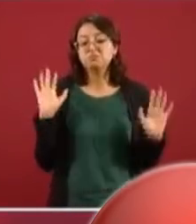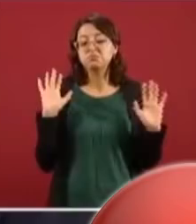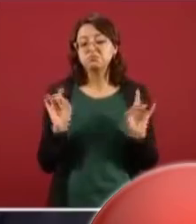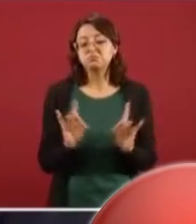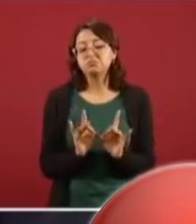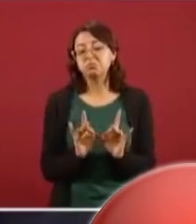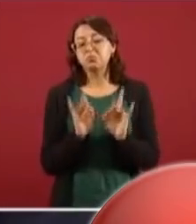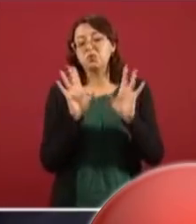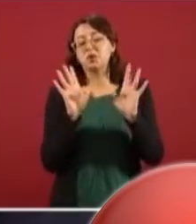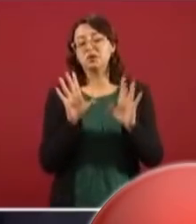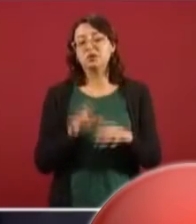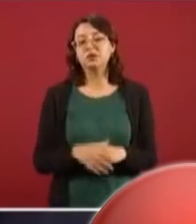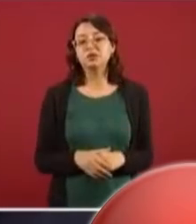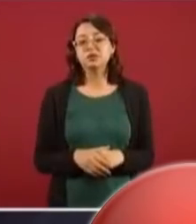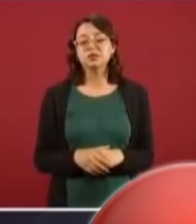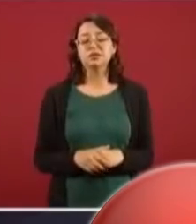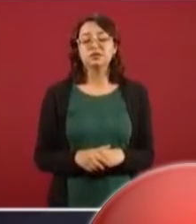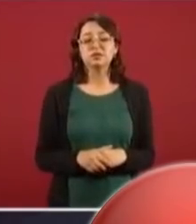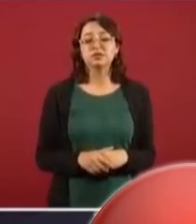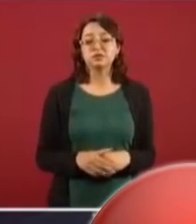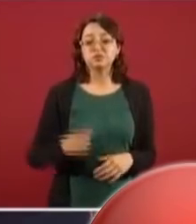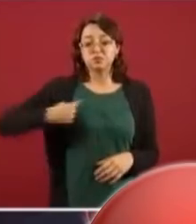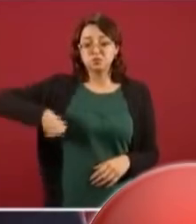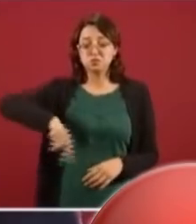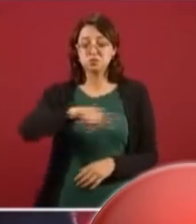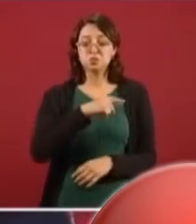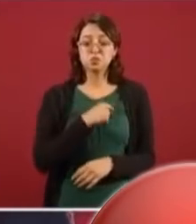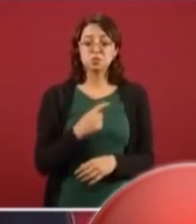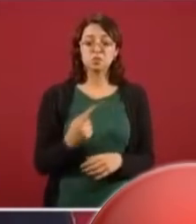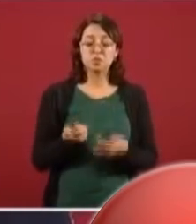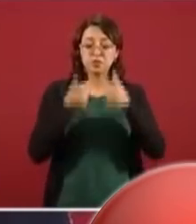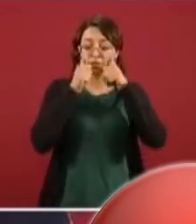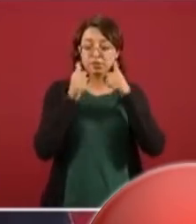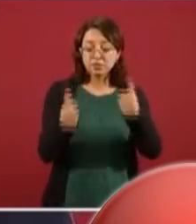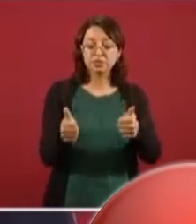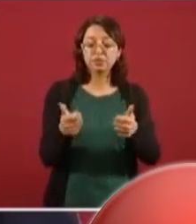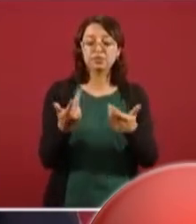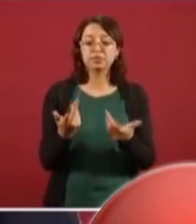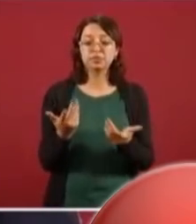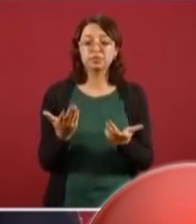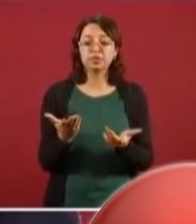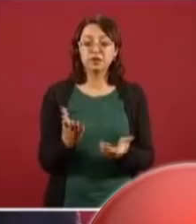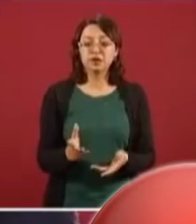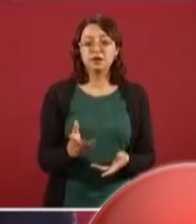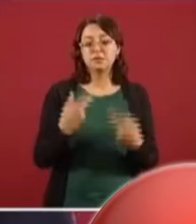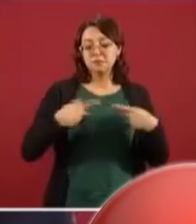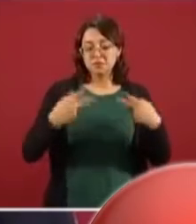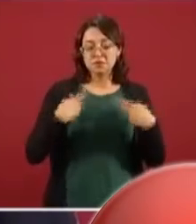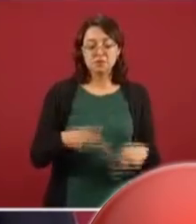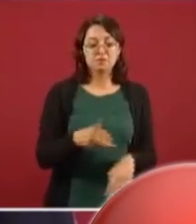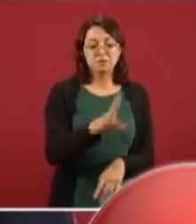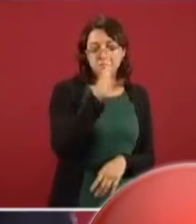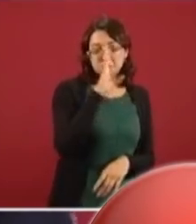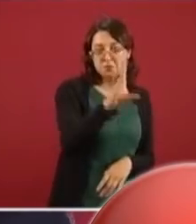Ya ven que nuestra política es hacer las cosas de manera directa